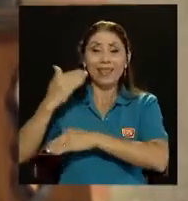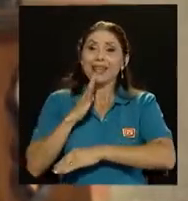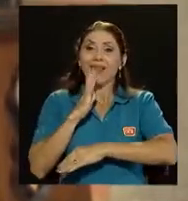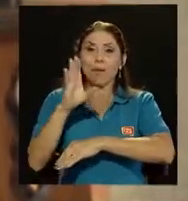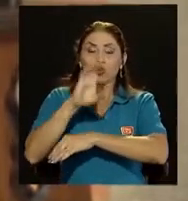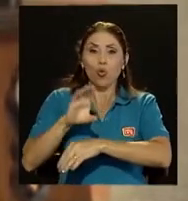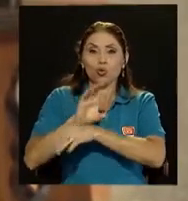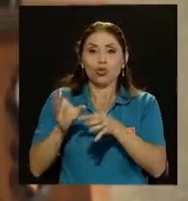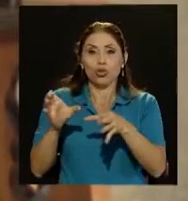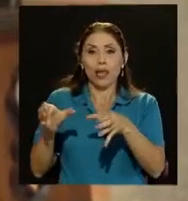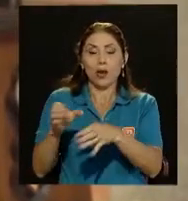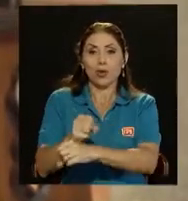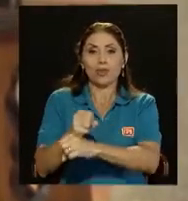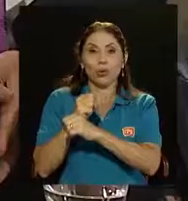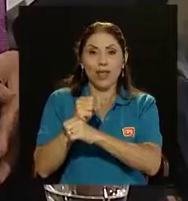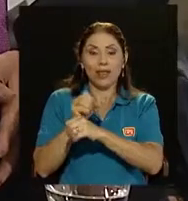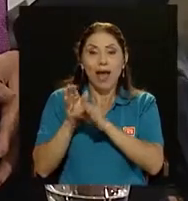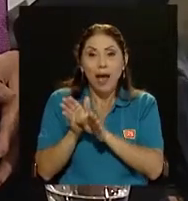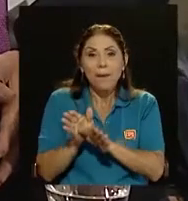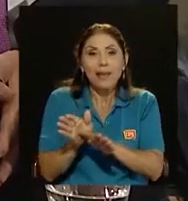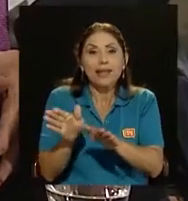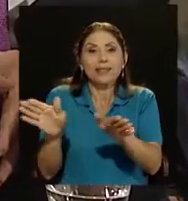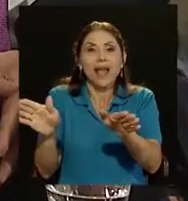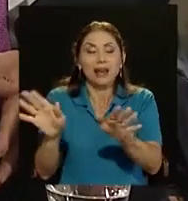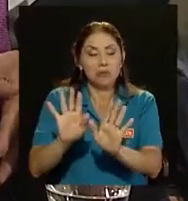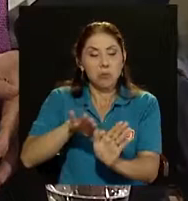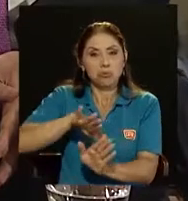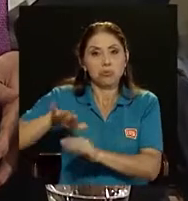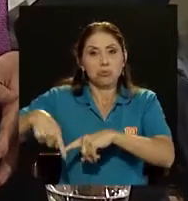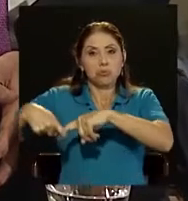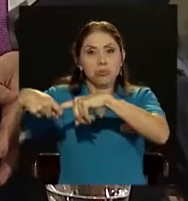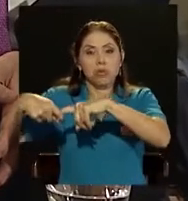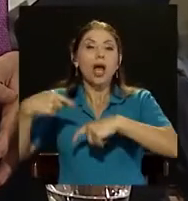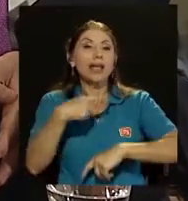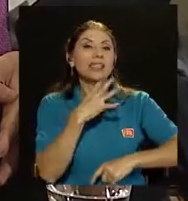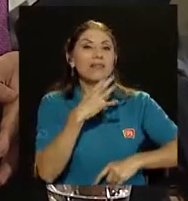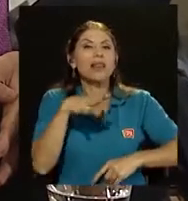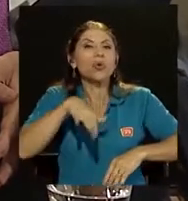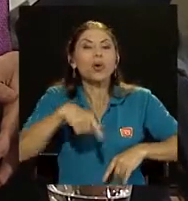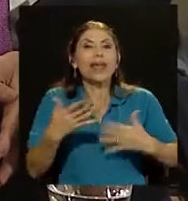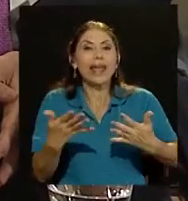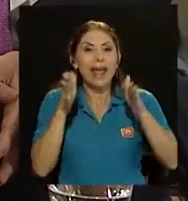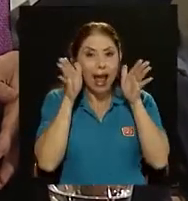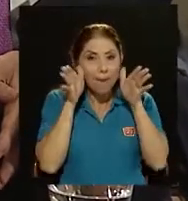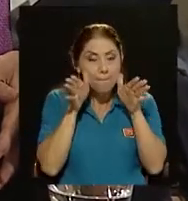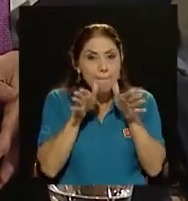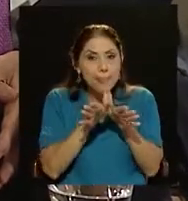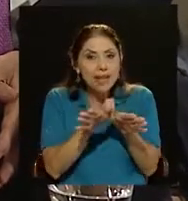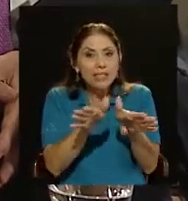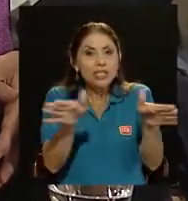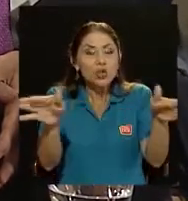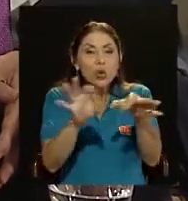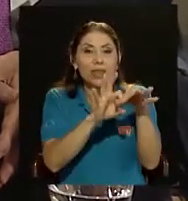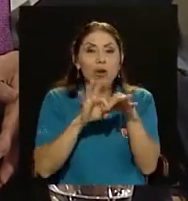segmento, sino la ampliación de la Unión Europea, me imagino que algunas personas pensarían que la Unión Europea